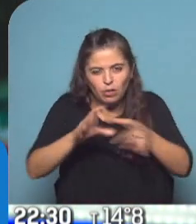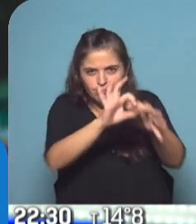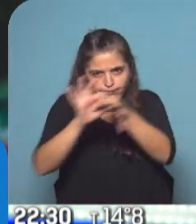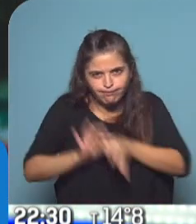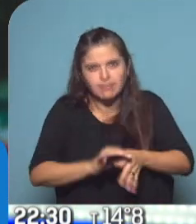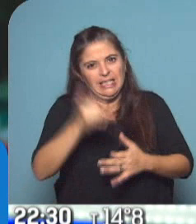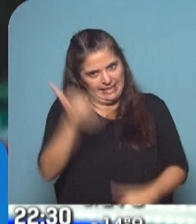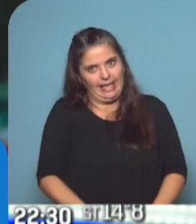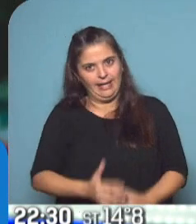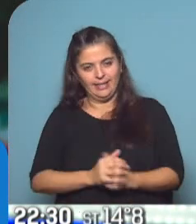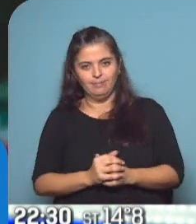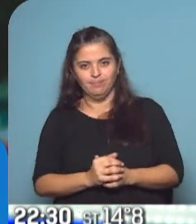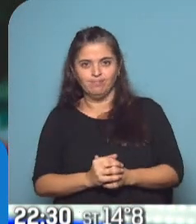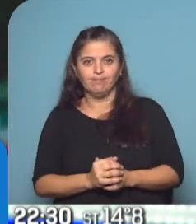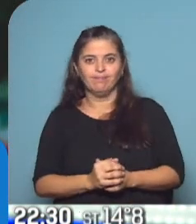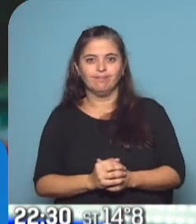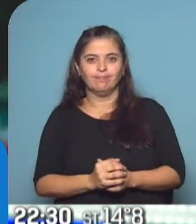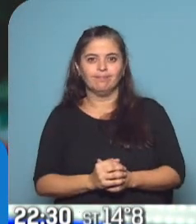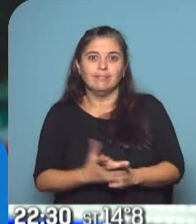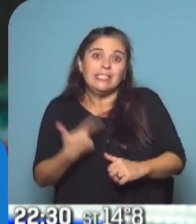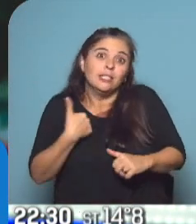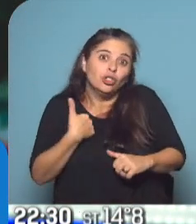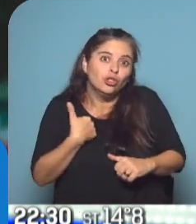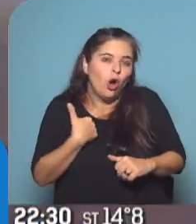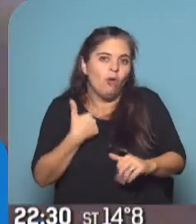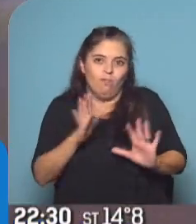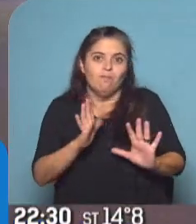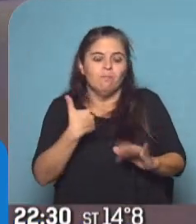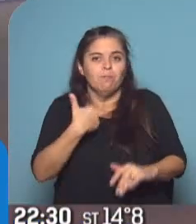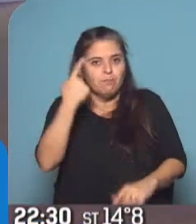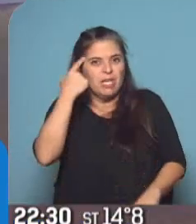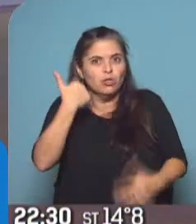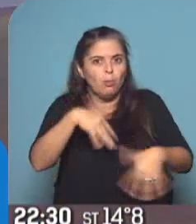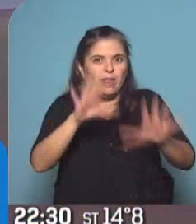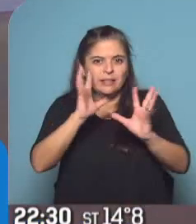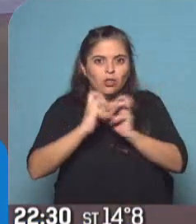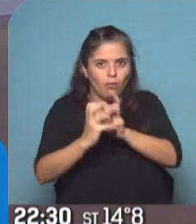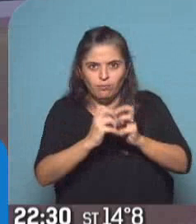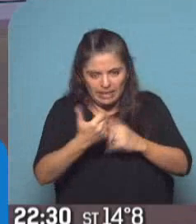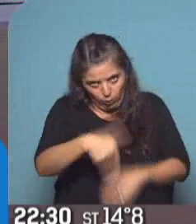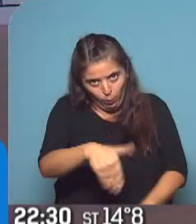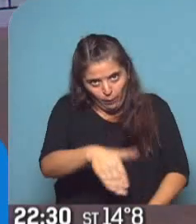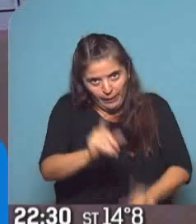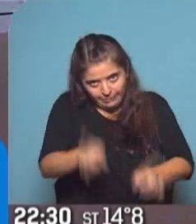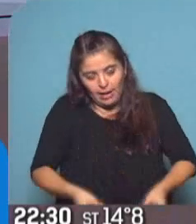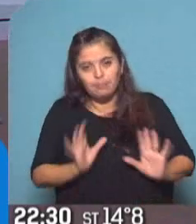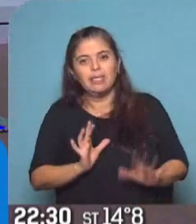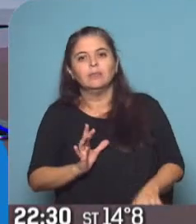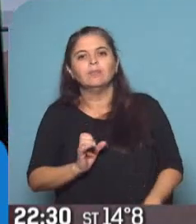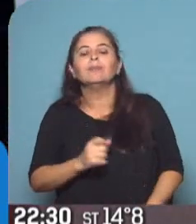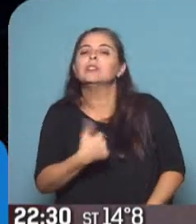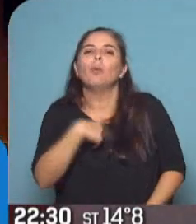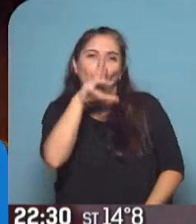conflictos a futuro no lo descartaría al menos santiago dos productos que quiero hacer una es en realidad